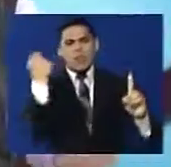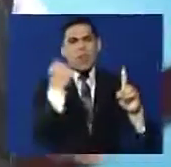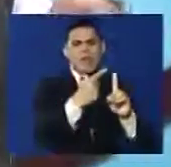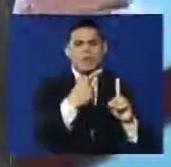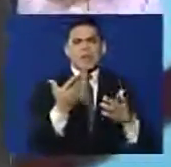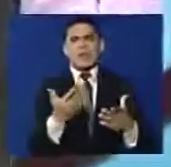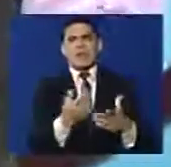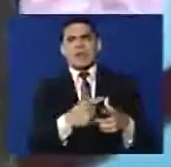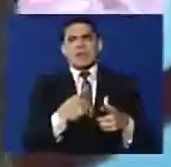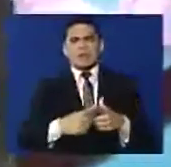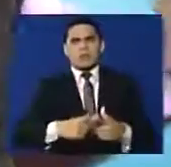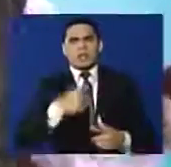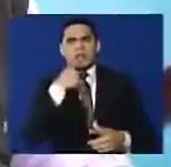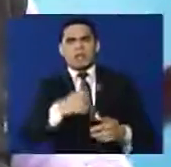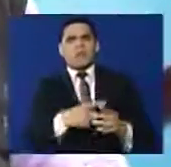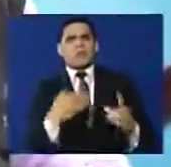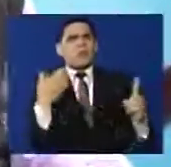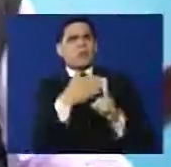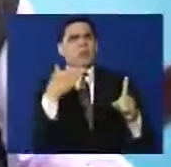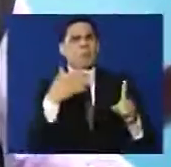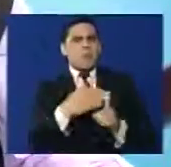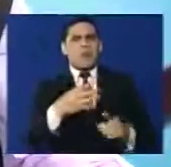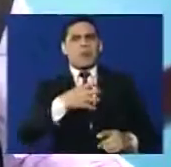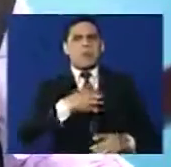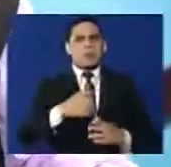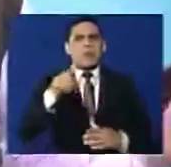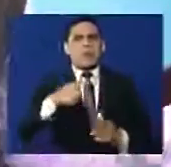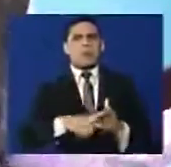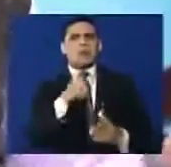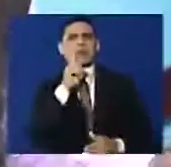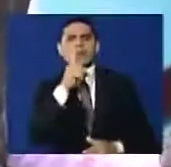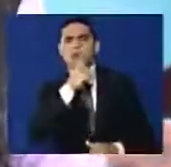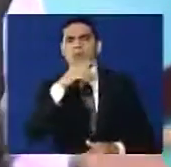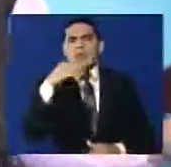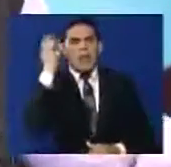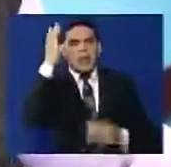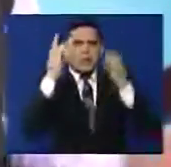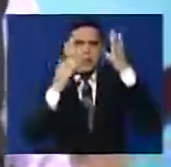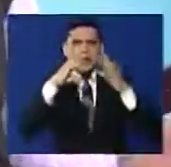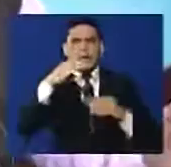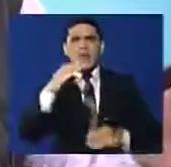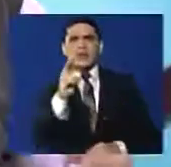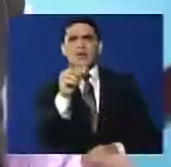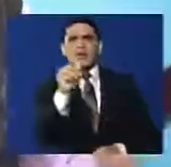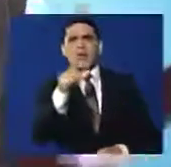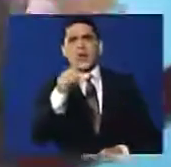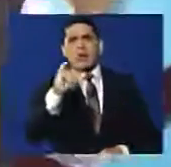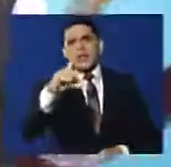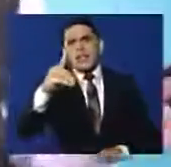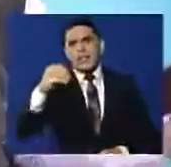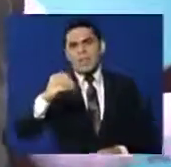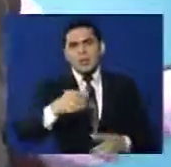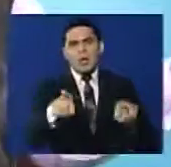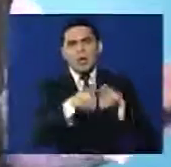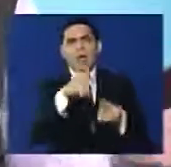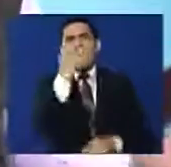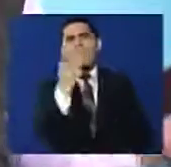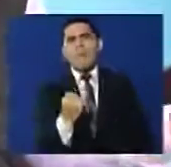descalificado, se los dice apátrida, nos puso el mote de escuálido, que escuálido no significa sino estar